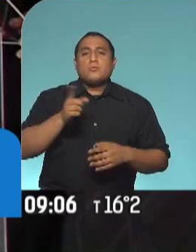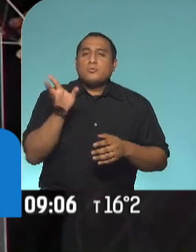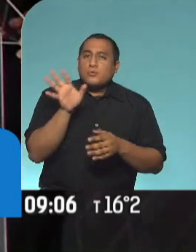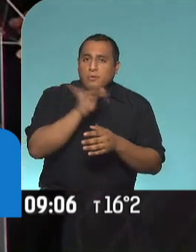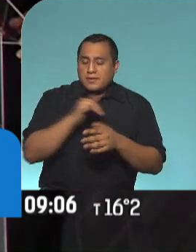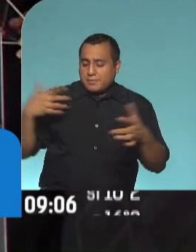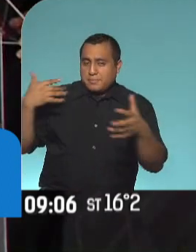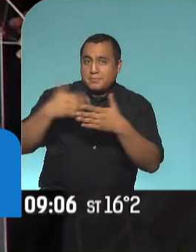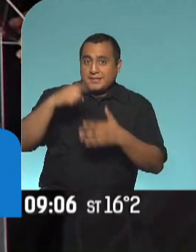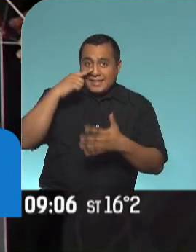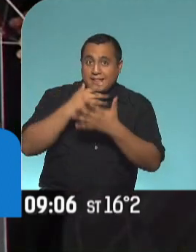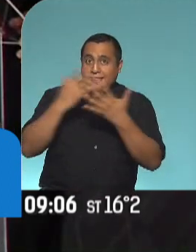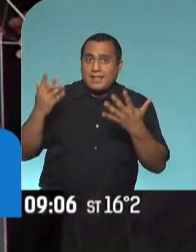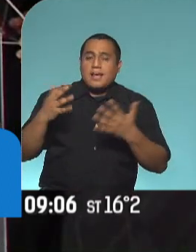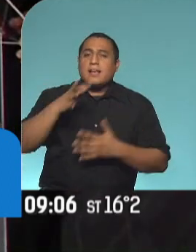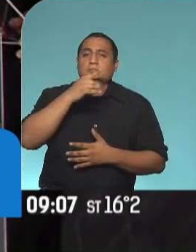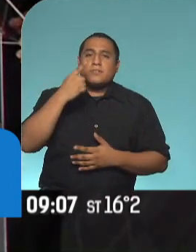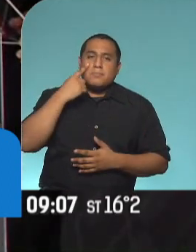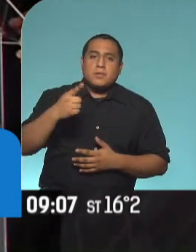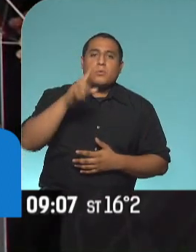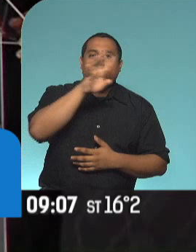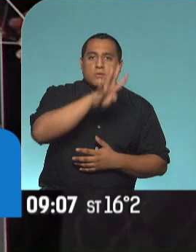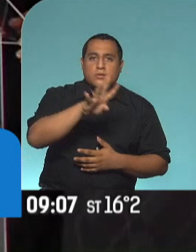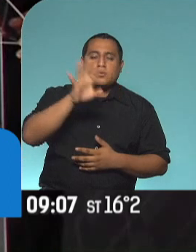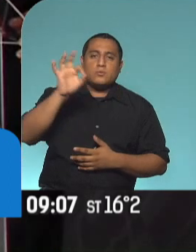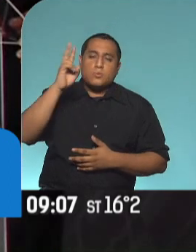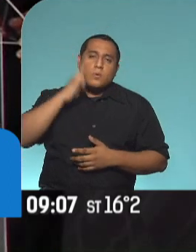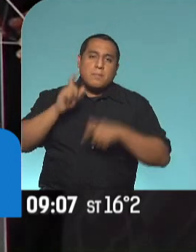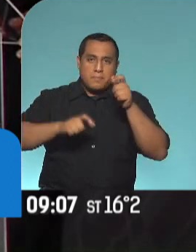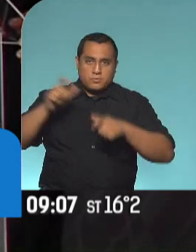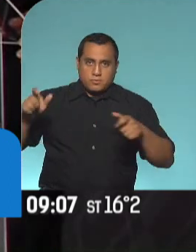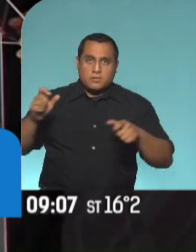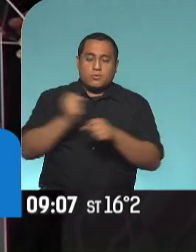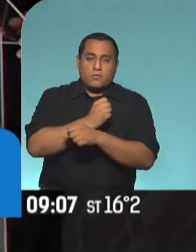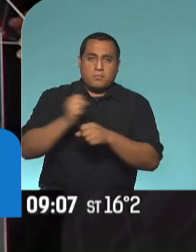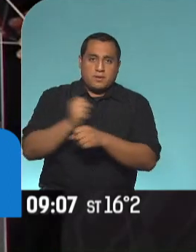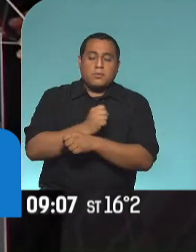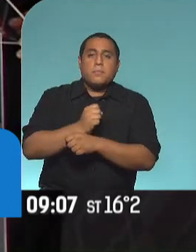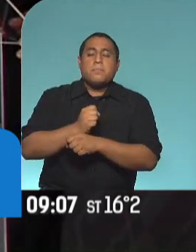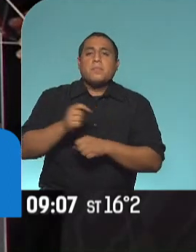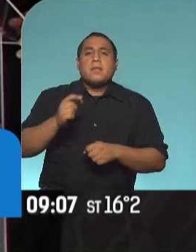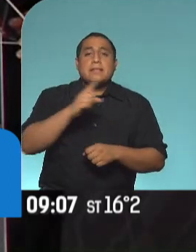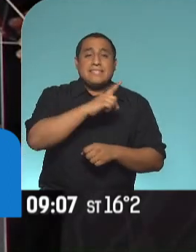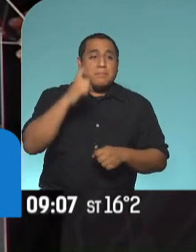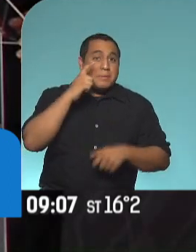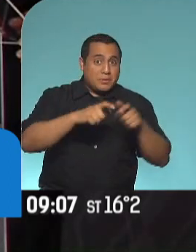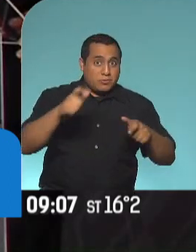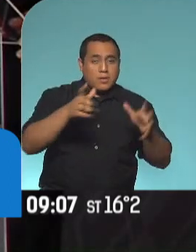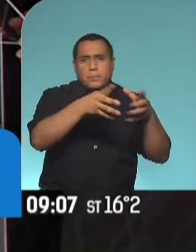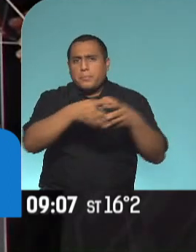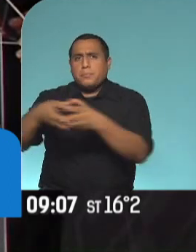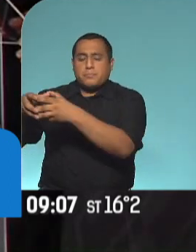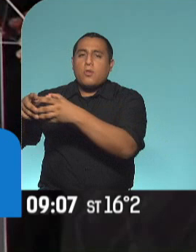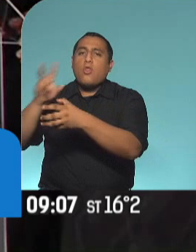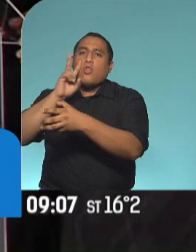en los últimos 7 días es de 14.409 personas y la tasa de incidencia cada 100.000 habitantes son